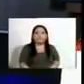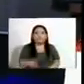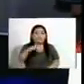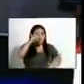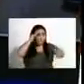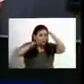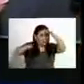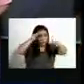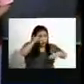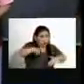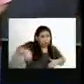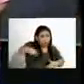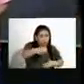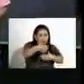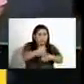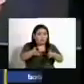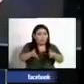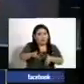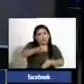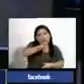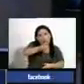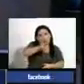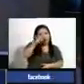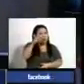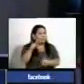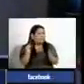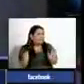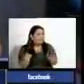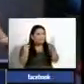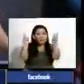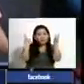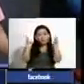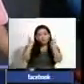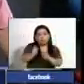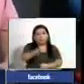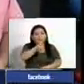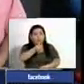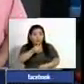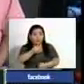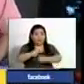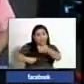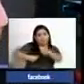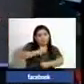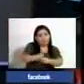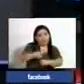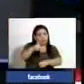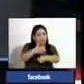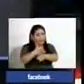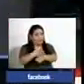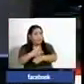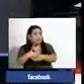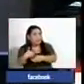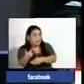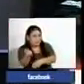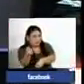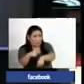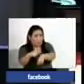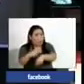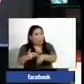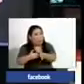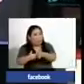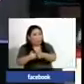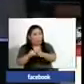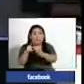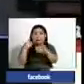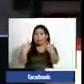Un saludo para todos en el set de Noticiero Hechos. Vamos a platicar de deportes y un adelanto de lo que traemos en Pizarrón Deportivo en unos cuantos minutos, cuando